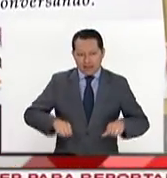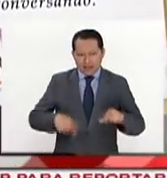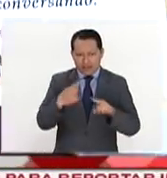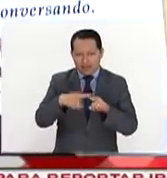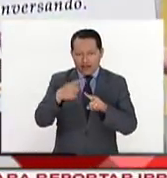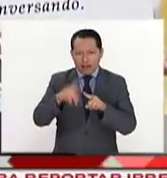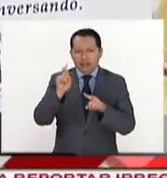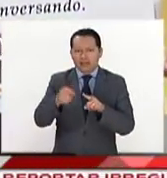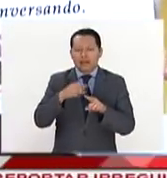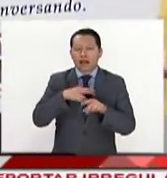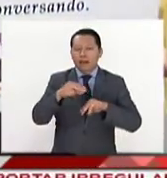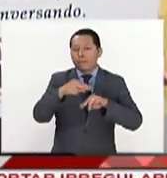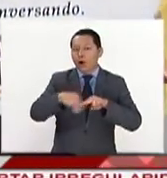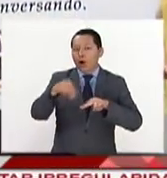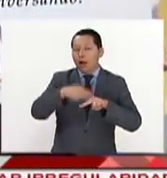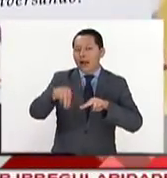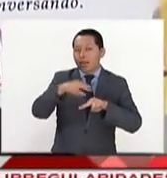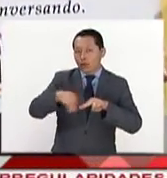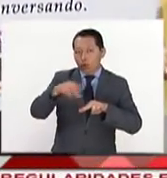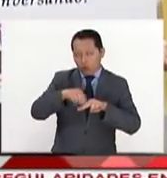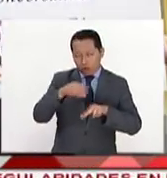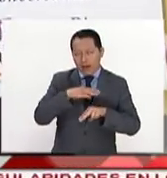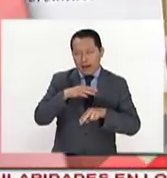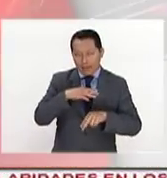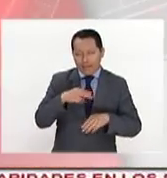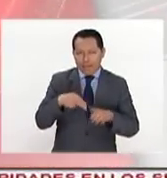la emisión de un boleto conmemorativo del metro.